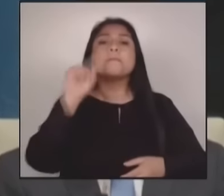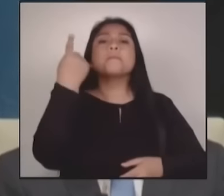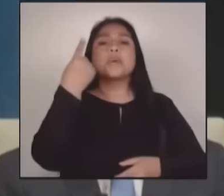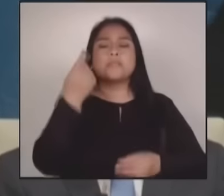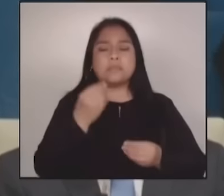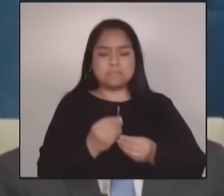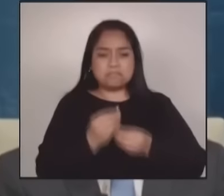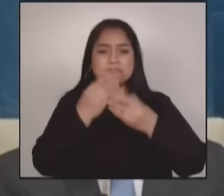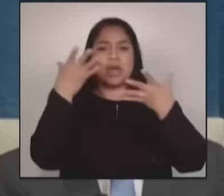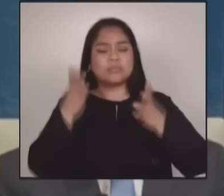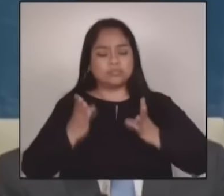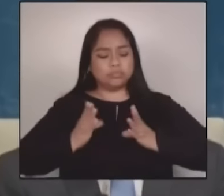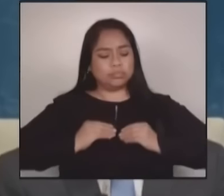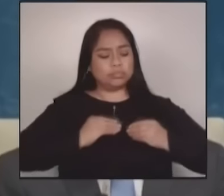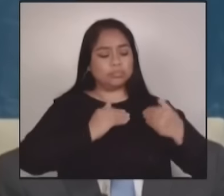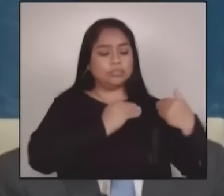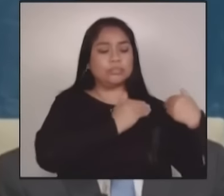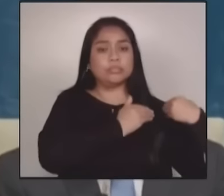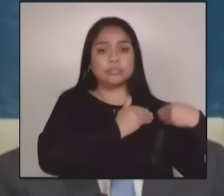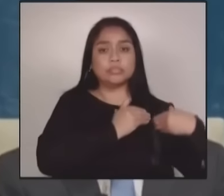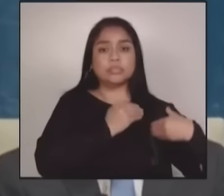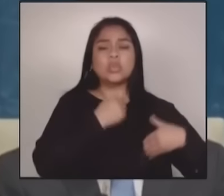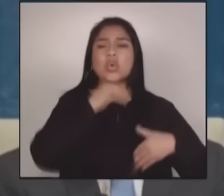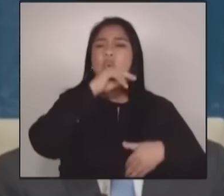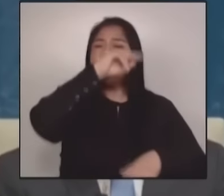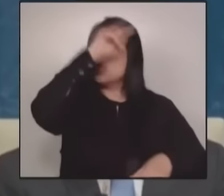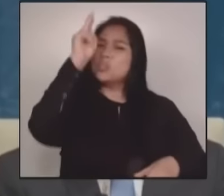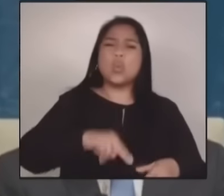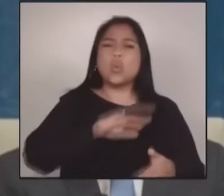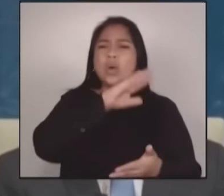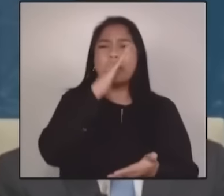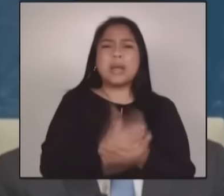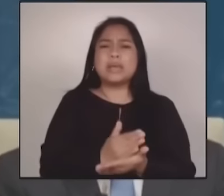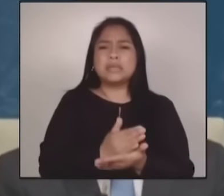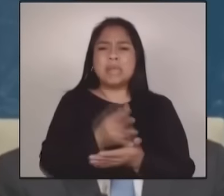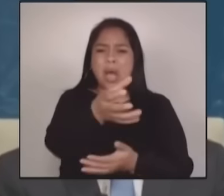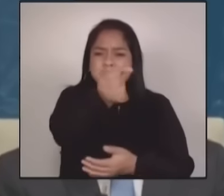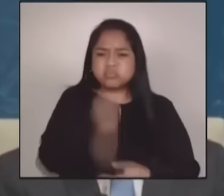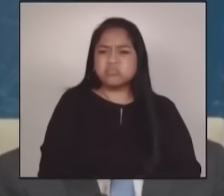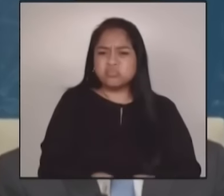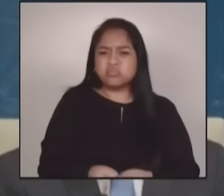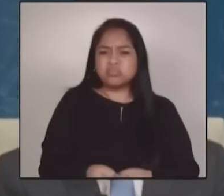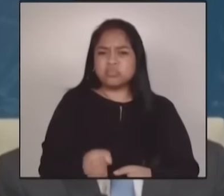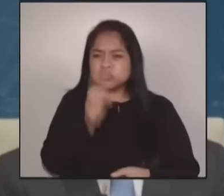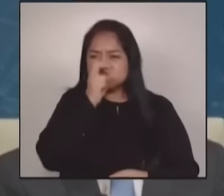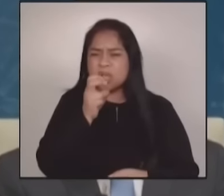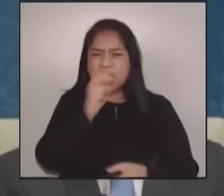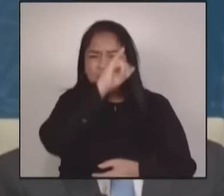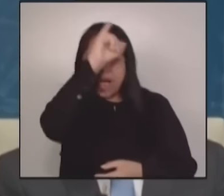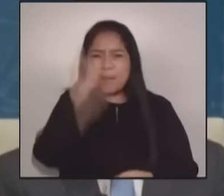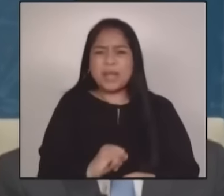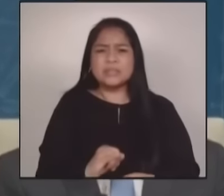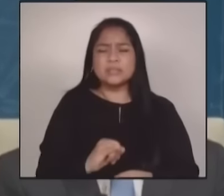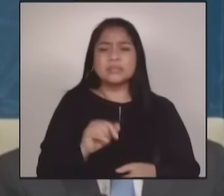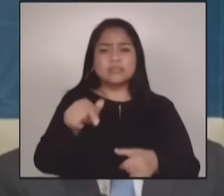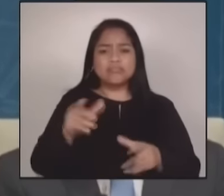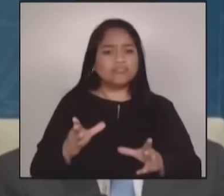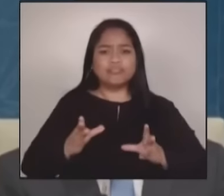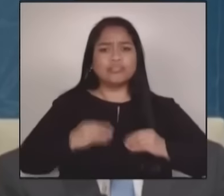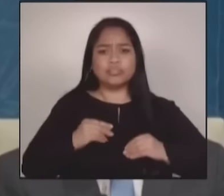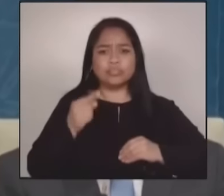gran compromiso. Nunca más el autoritarismo. Jamás permitiremos